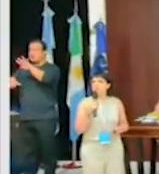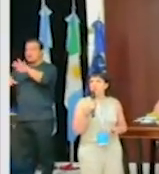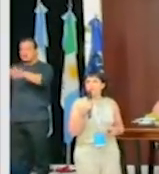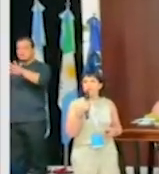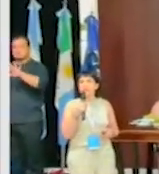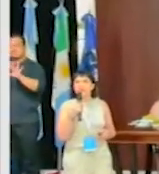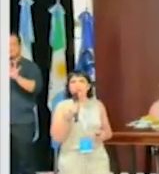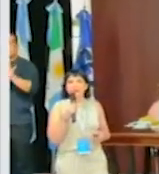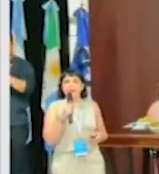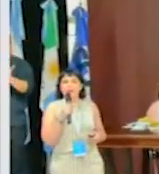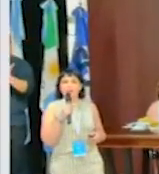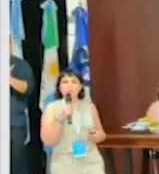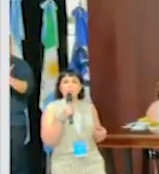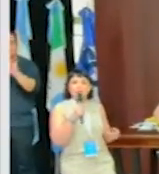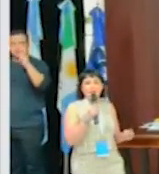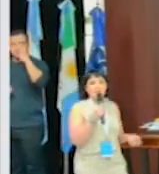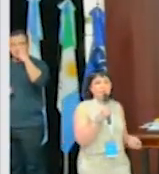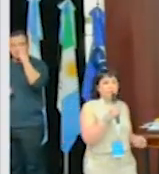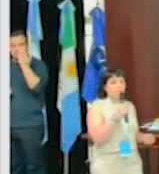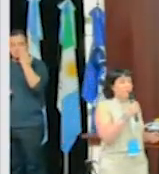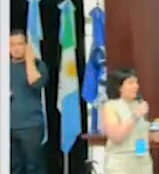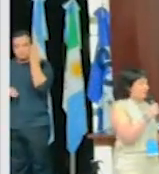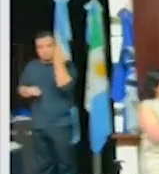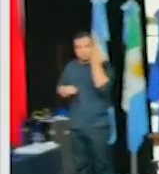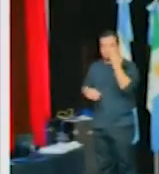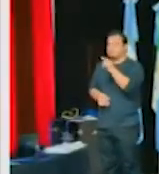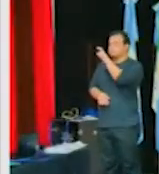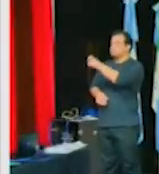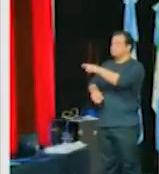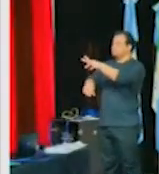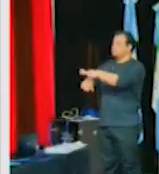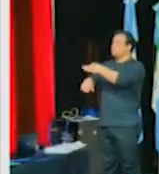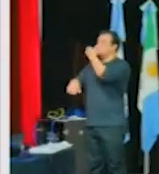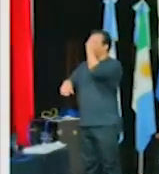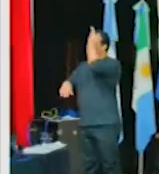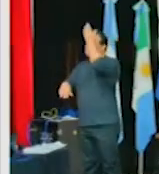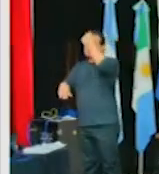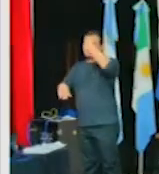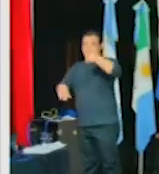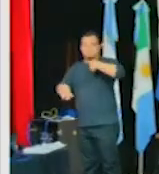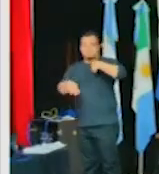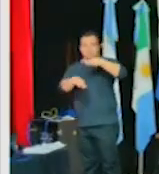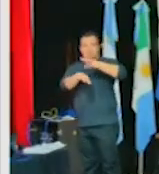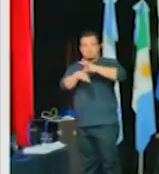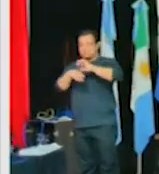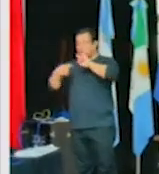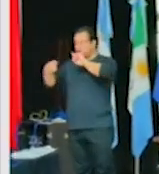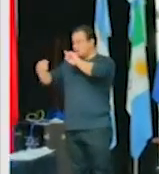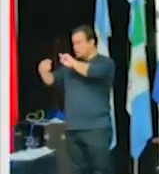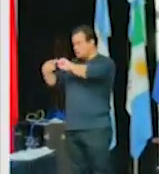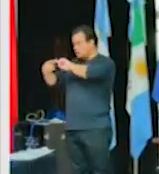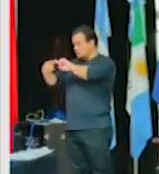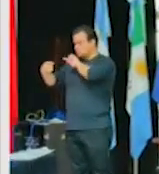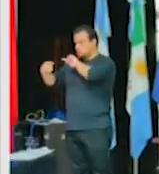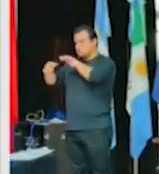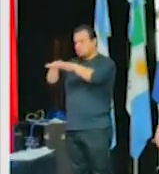¿no? En una relación médico-paciente, que es el término habitual, en realidad hablamos de